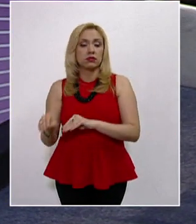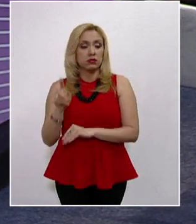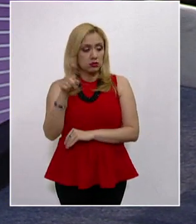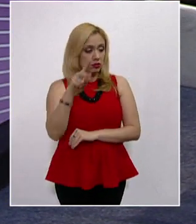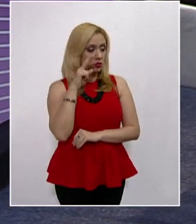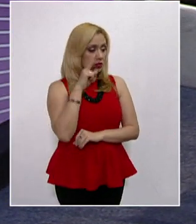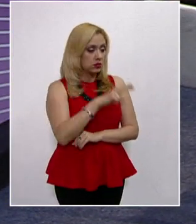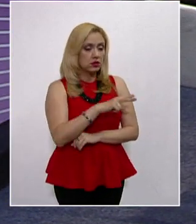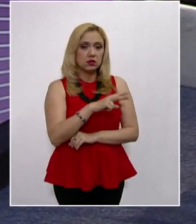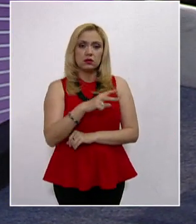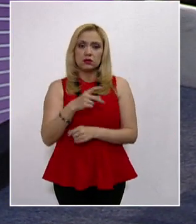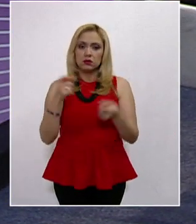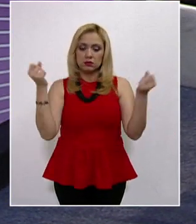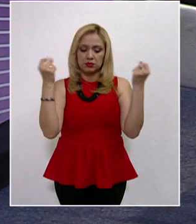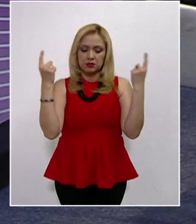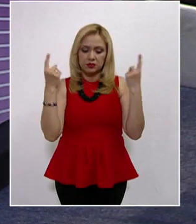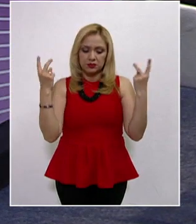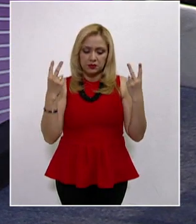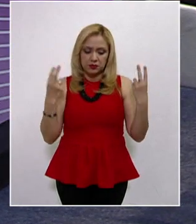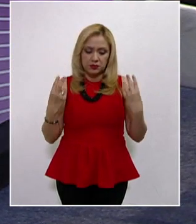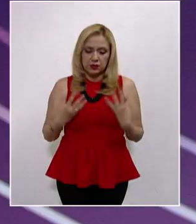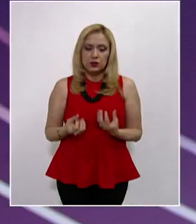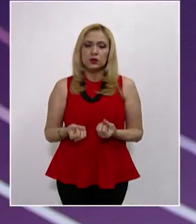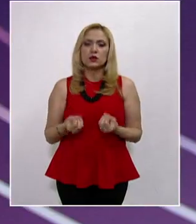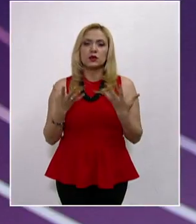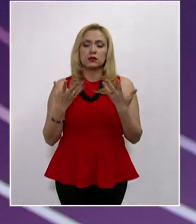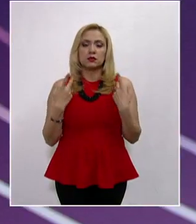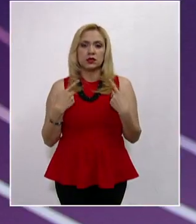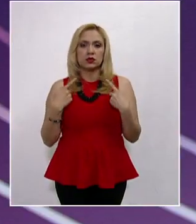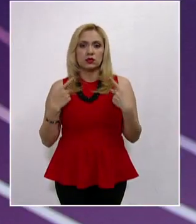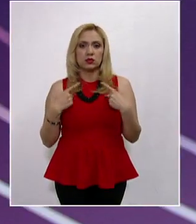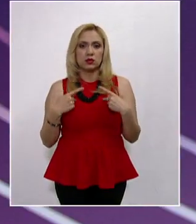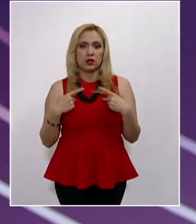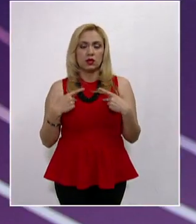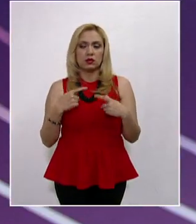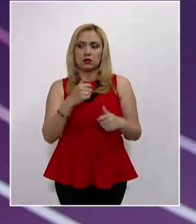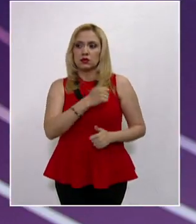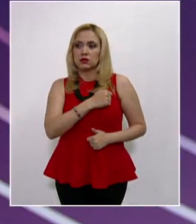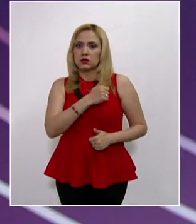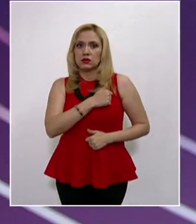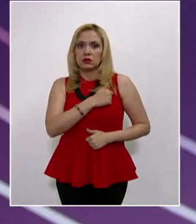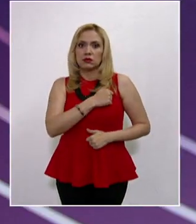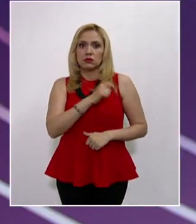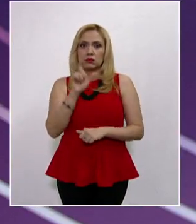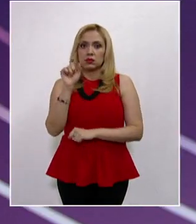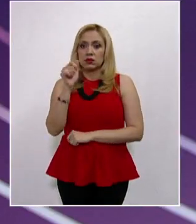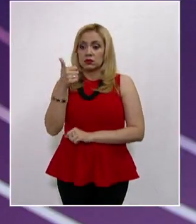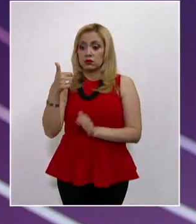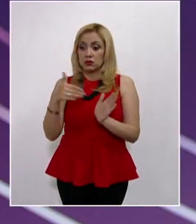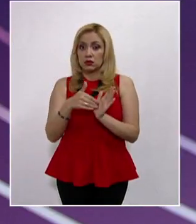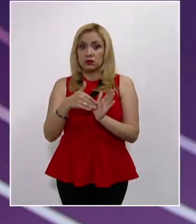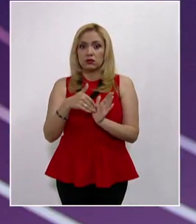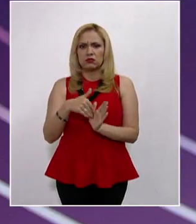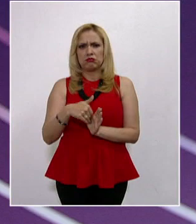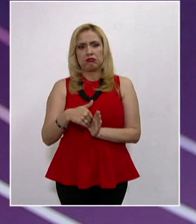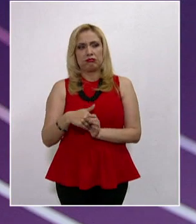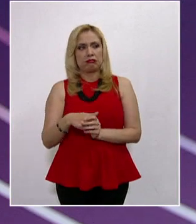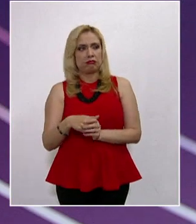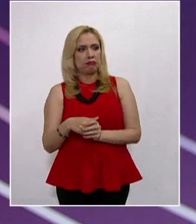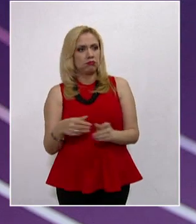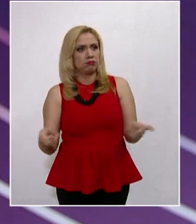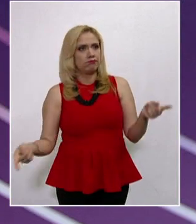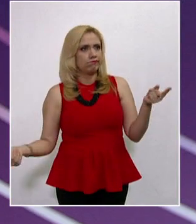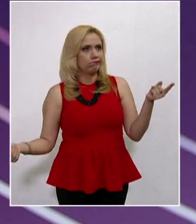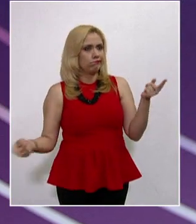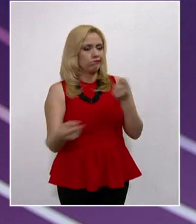que en números gruesos las personas sometidas al fuero militar aumentan en 26,000, pues creo que iríamos justamente en el sentido